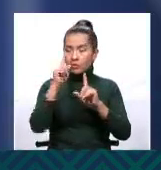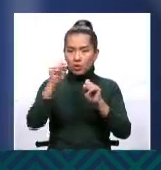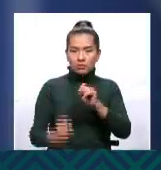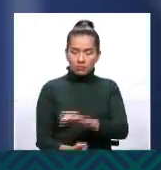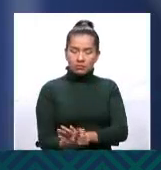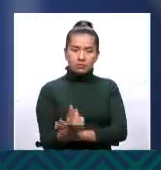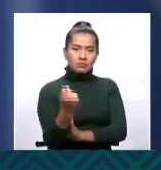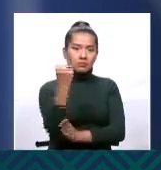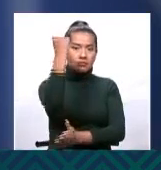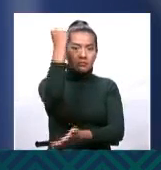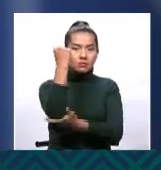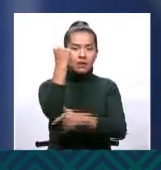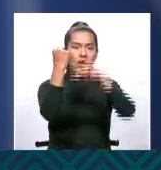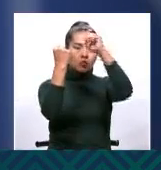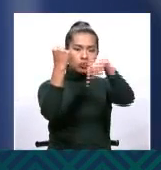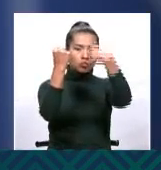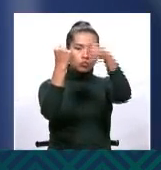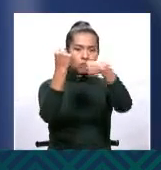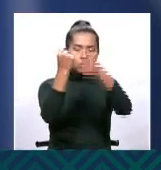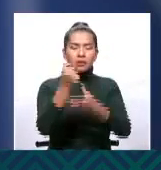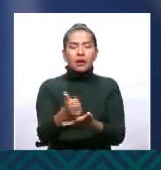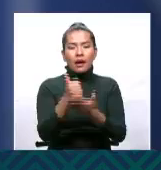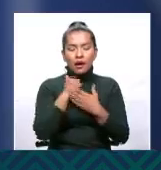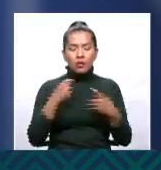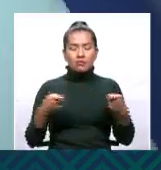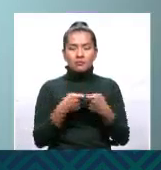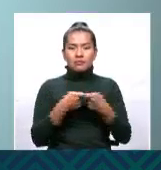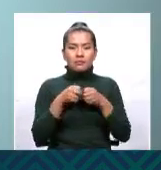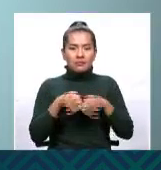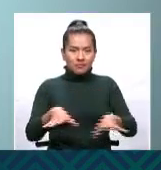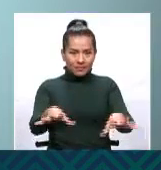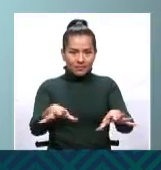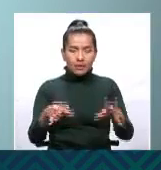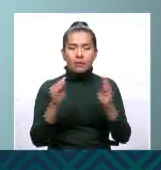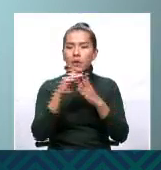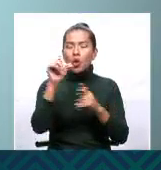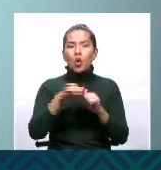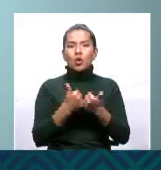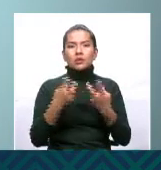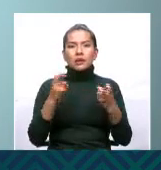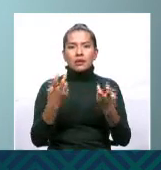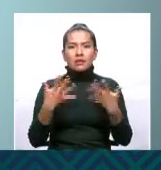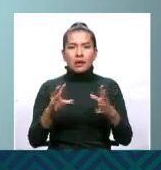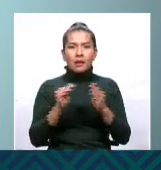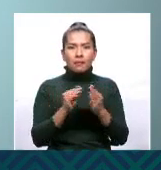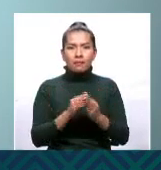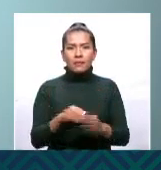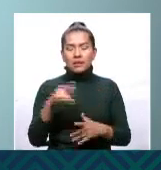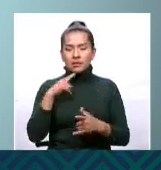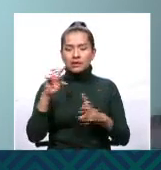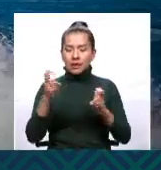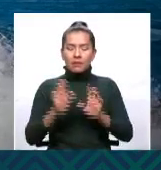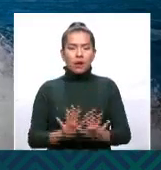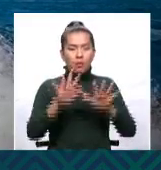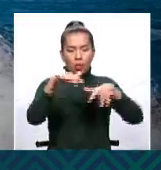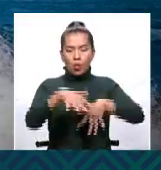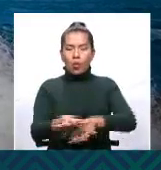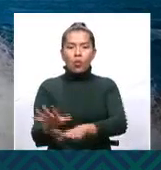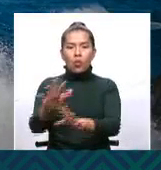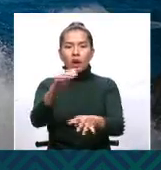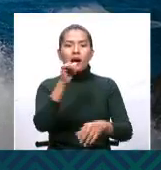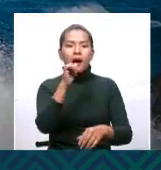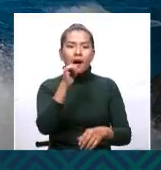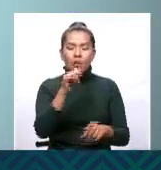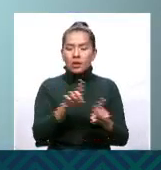aerogeneradores transforman la energía del viento en energía eléctrica. La energía mareomotriz proviene del movimiento de las olas y de los cambios en